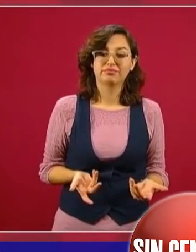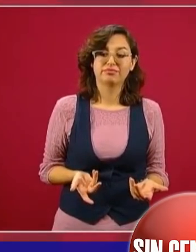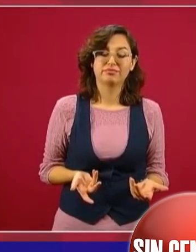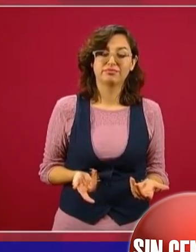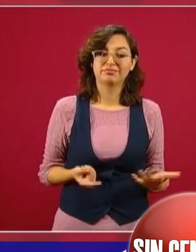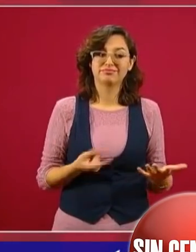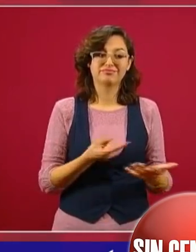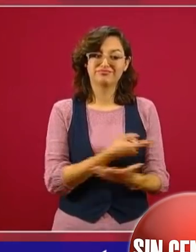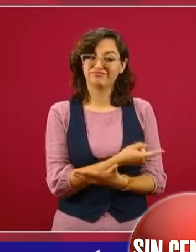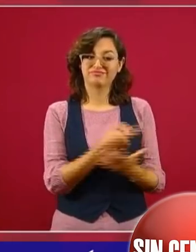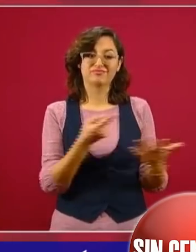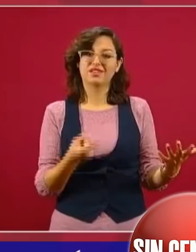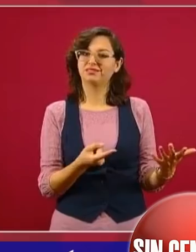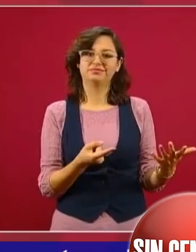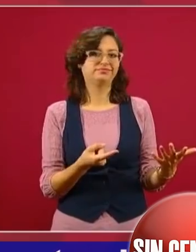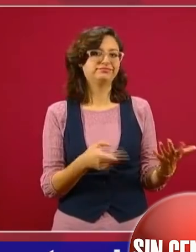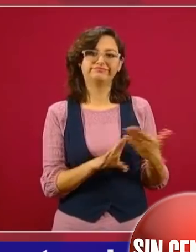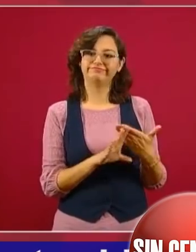evitar,